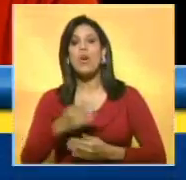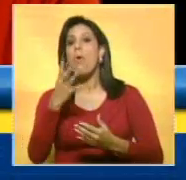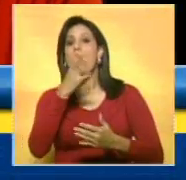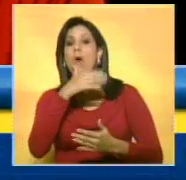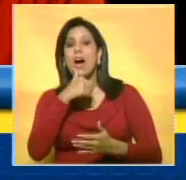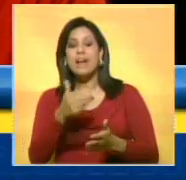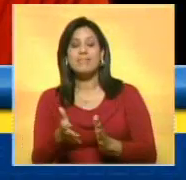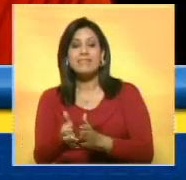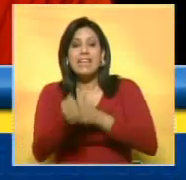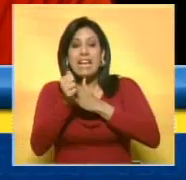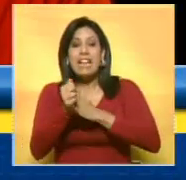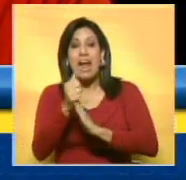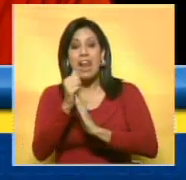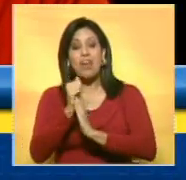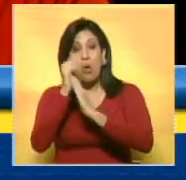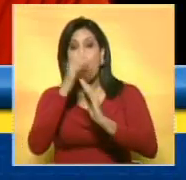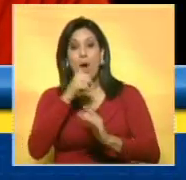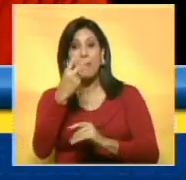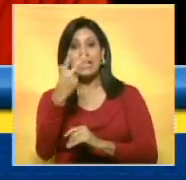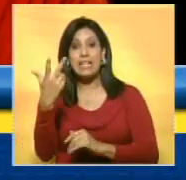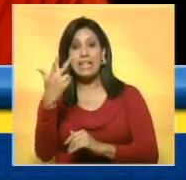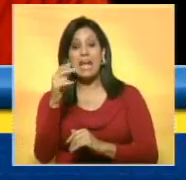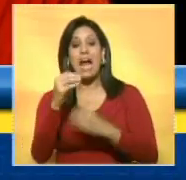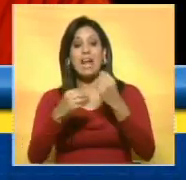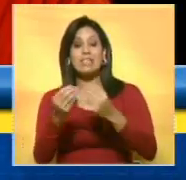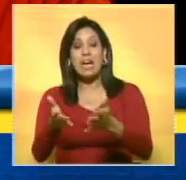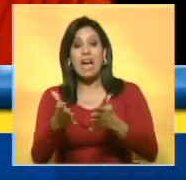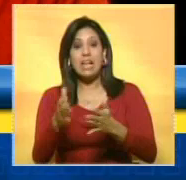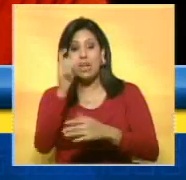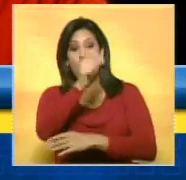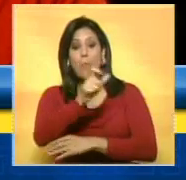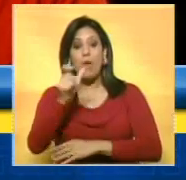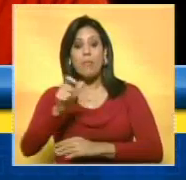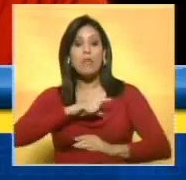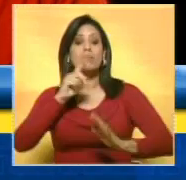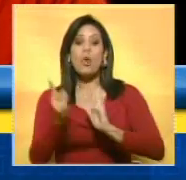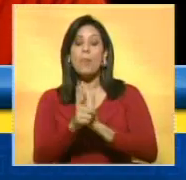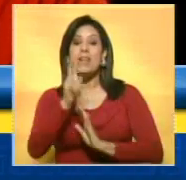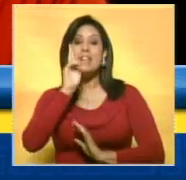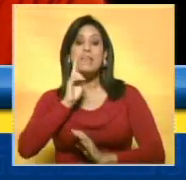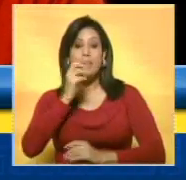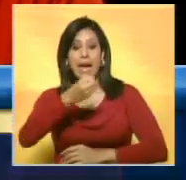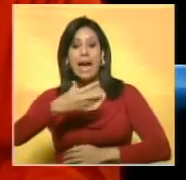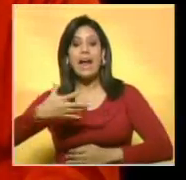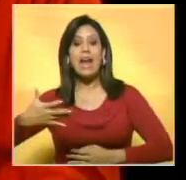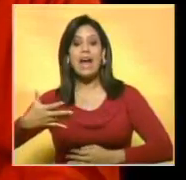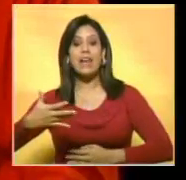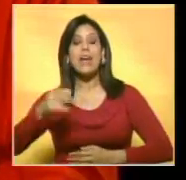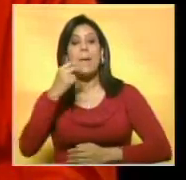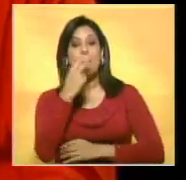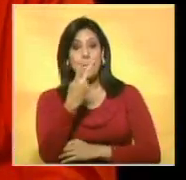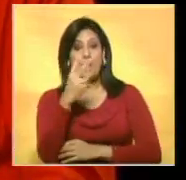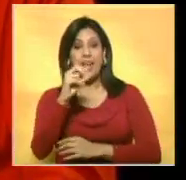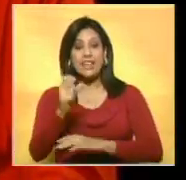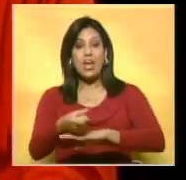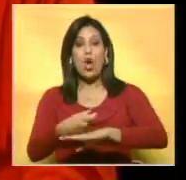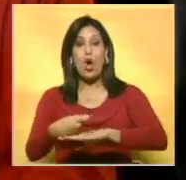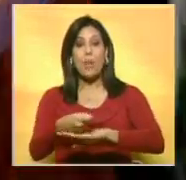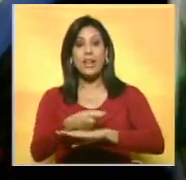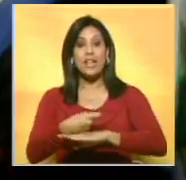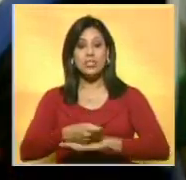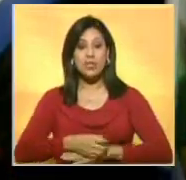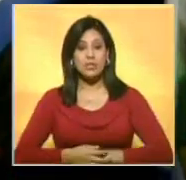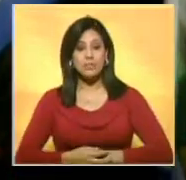liderazgo. De 23 gobernaciones, se ganó con el voto del pueblo de manera limpia y clara 20